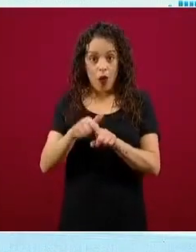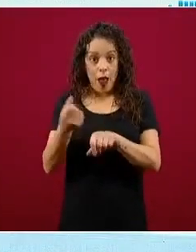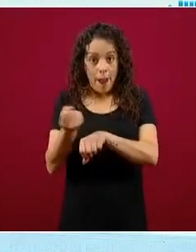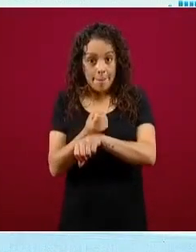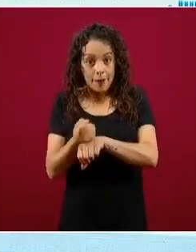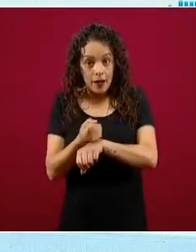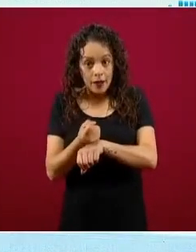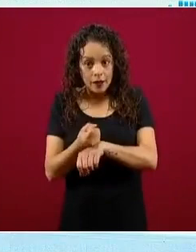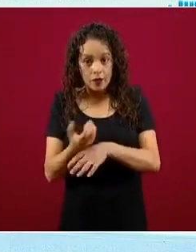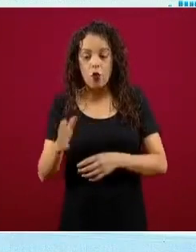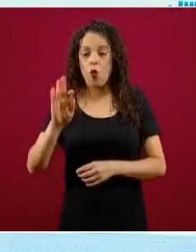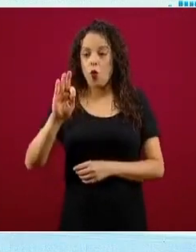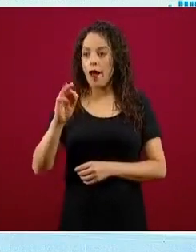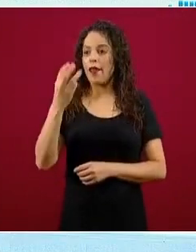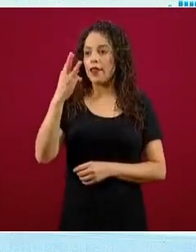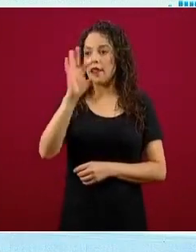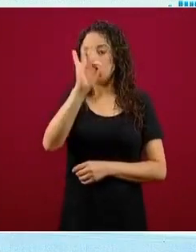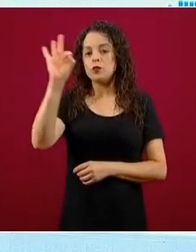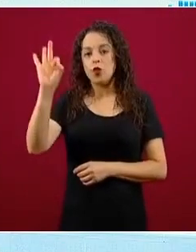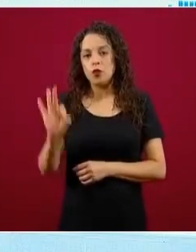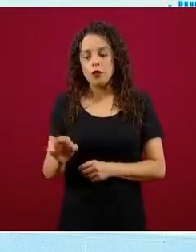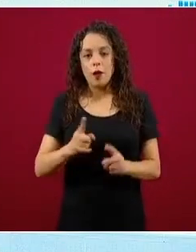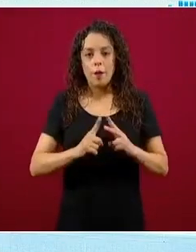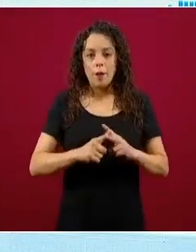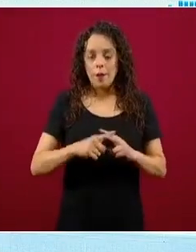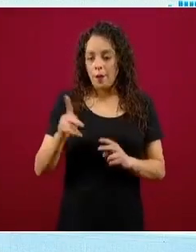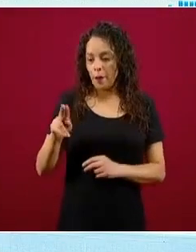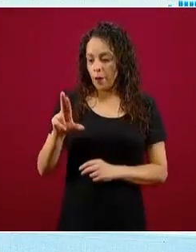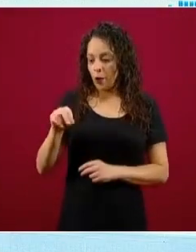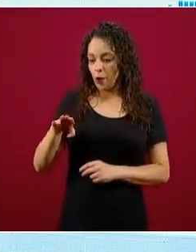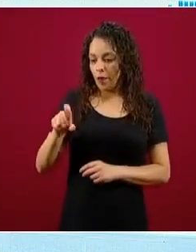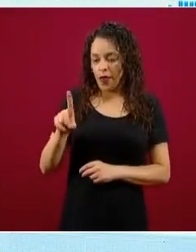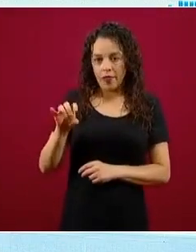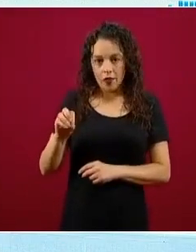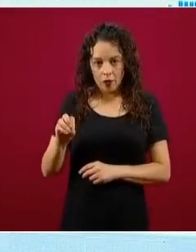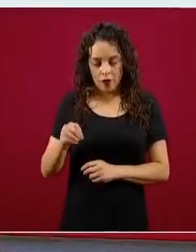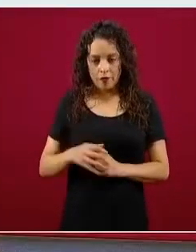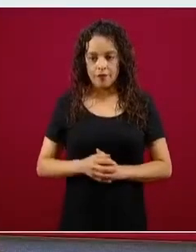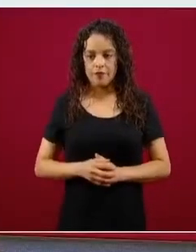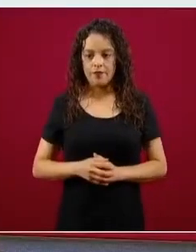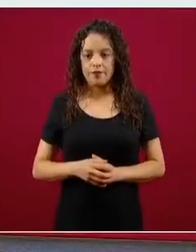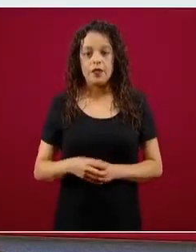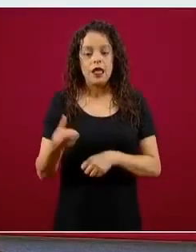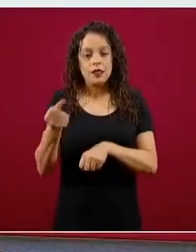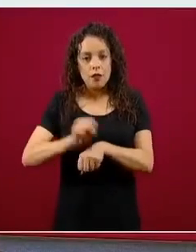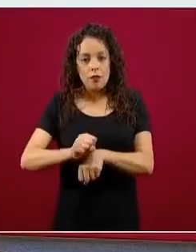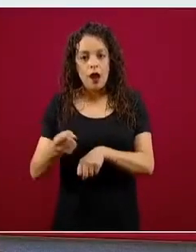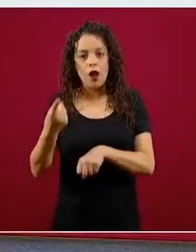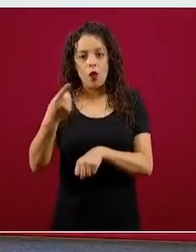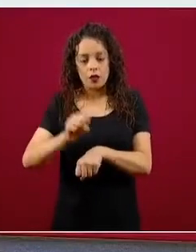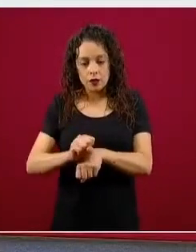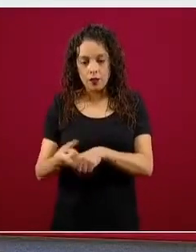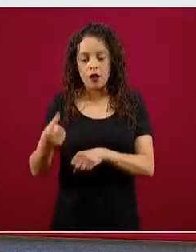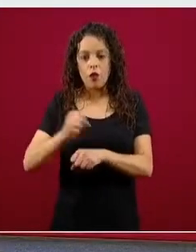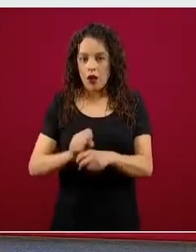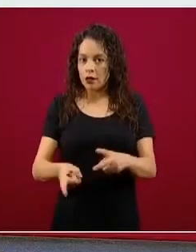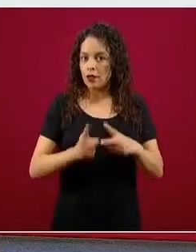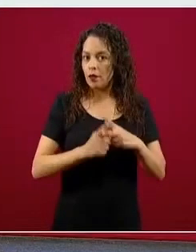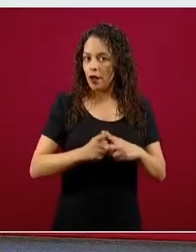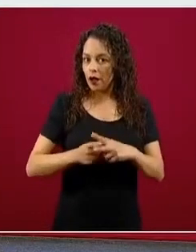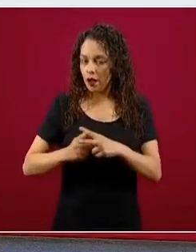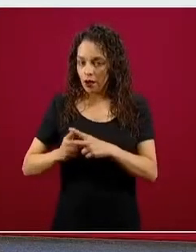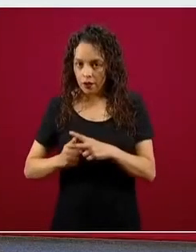el 43% en promedio de esa sombra amarilla, pero lo calculamos semana por semana, porque varía un poco